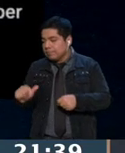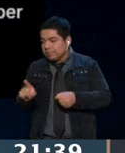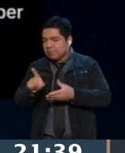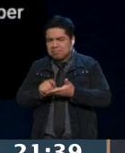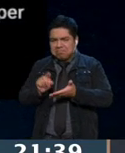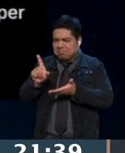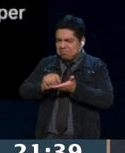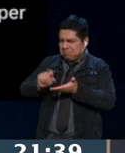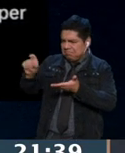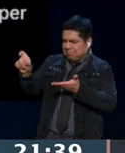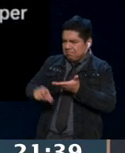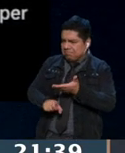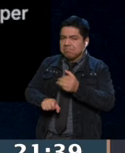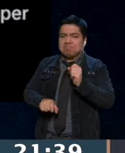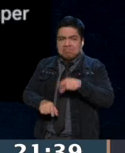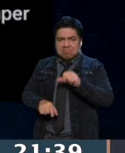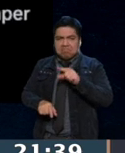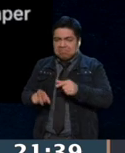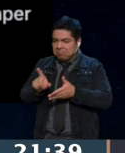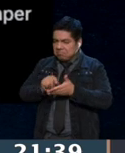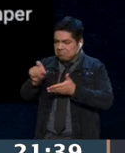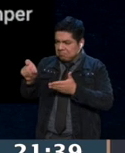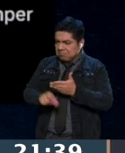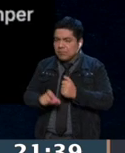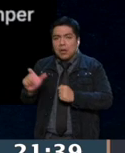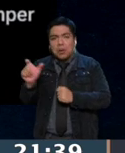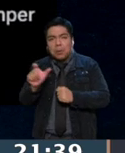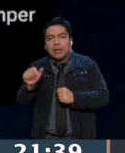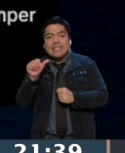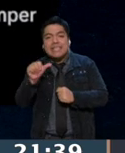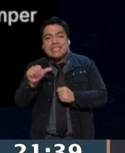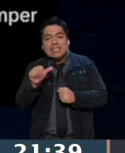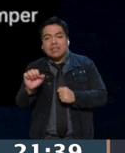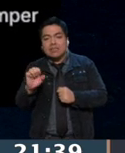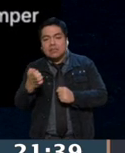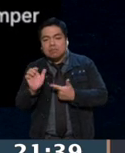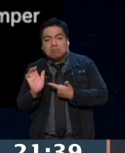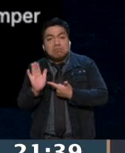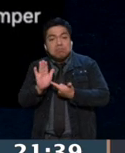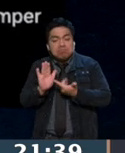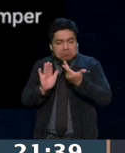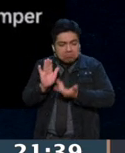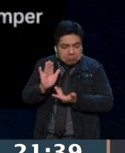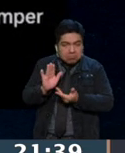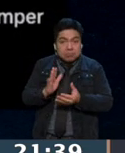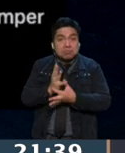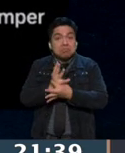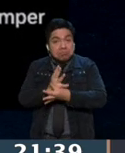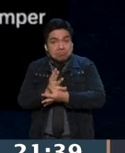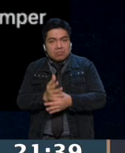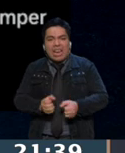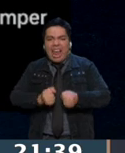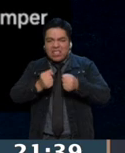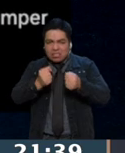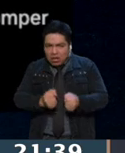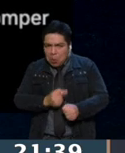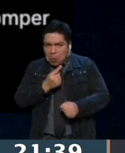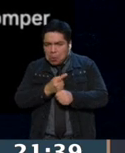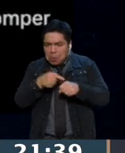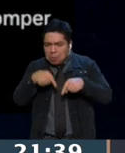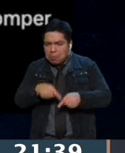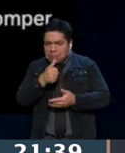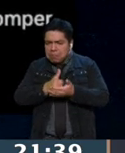la publicó también en su cuenta de X el pasado 16 de enero. Textualmente dijo que la seguridad en la Ciudad de